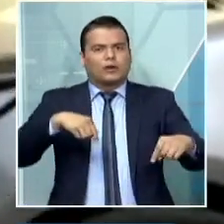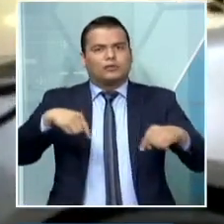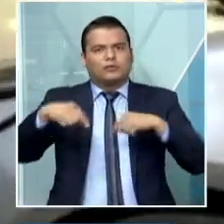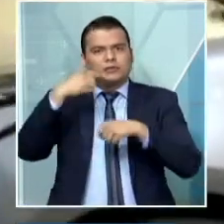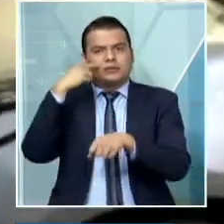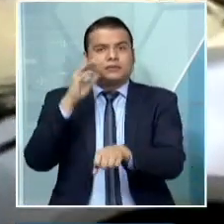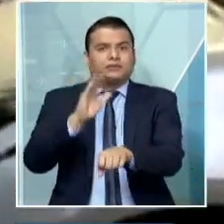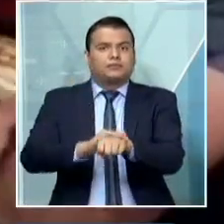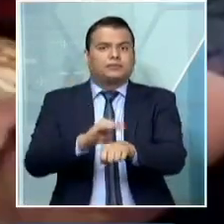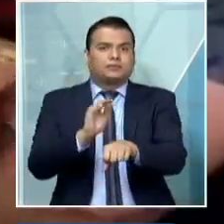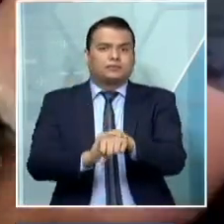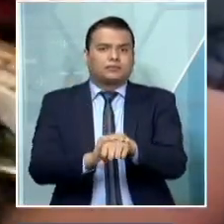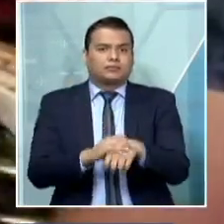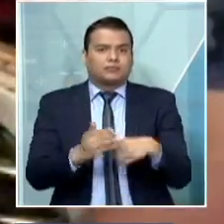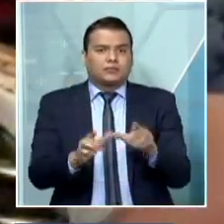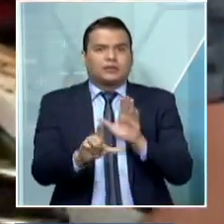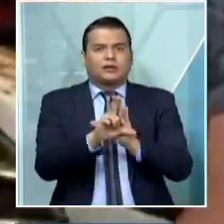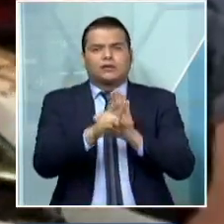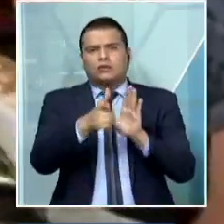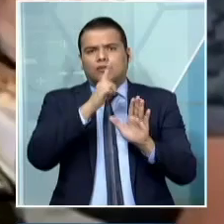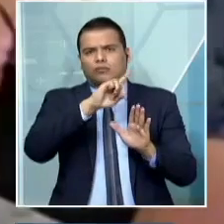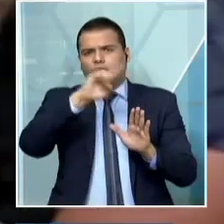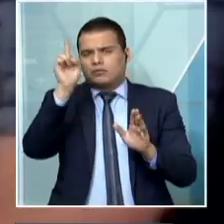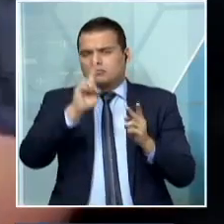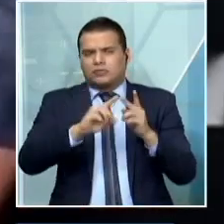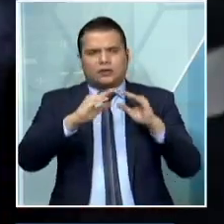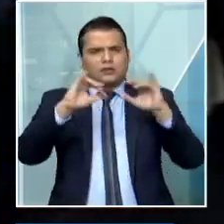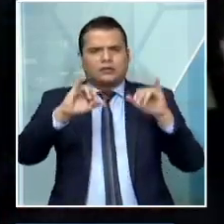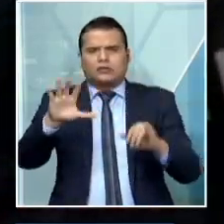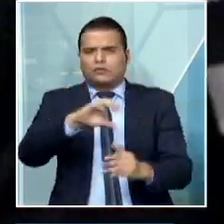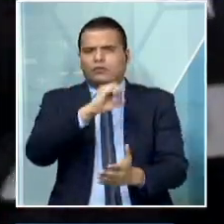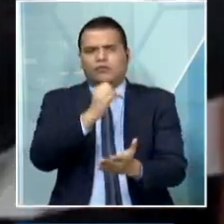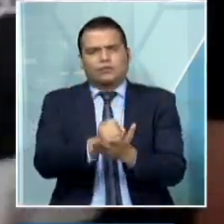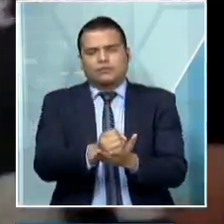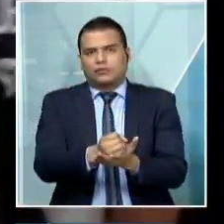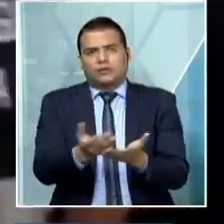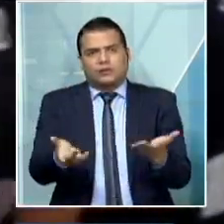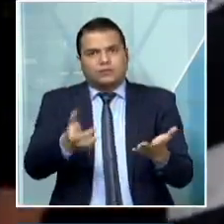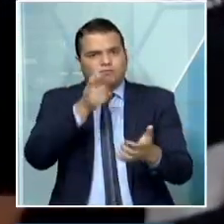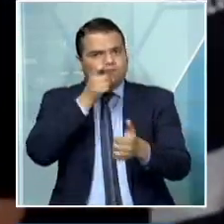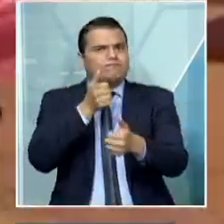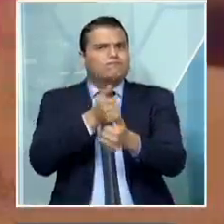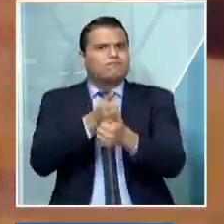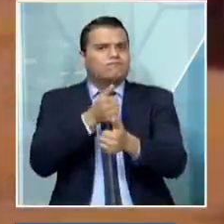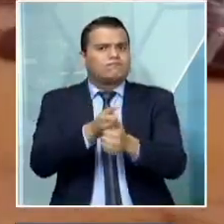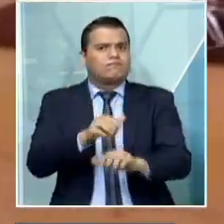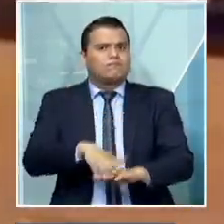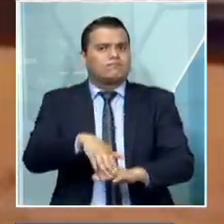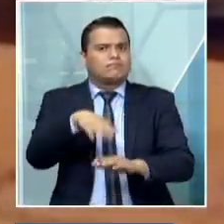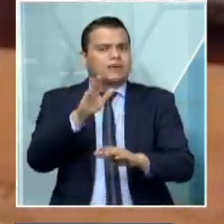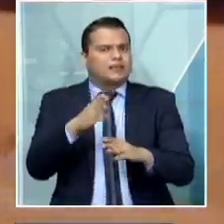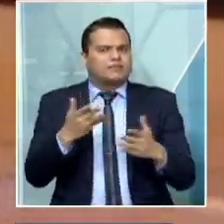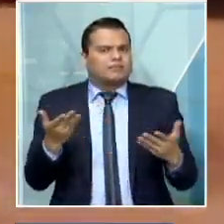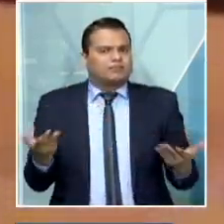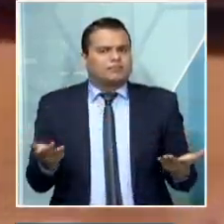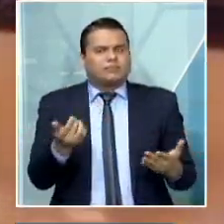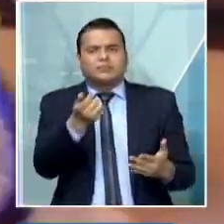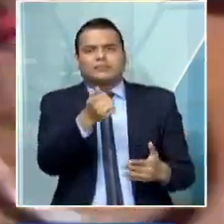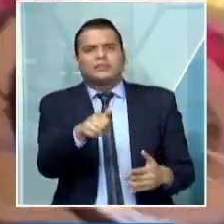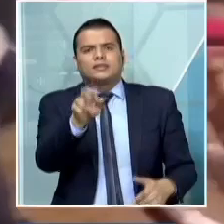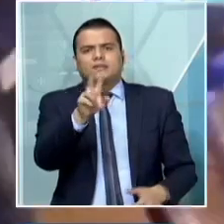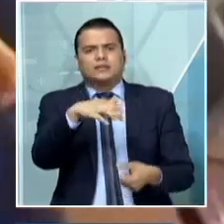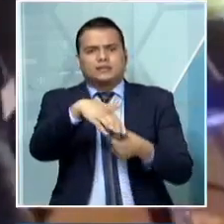insistieron en que no habrá ni ley seca ni toque de queda. Eso sí, reforzarán los controles especialmente en